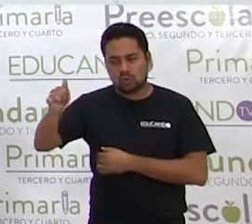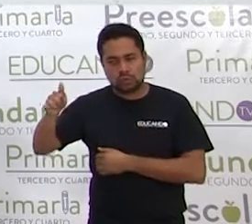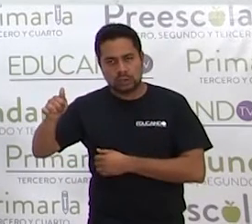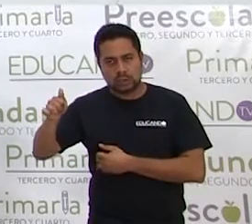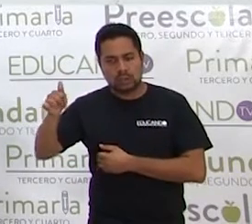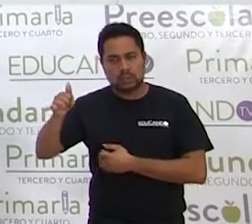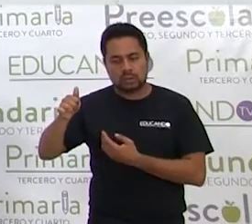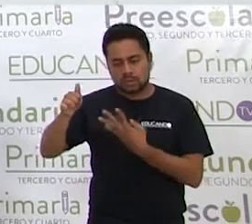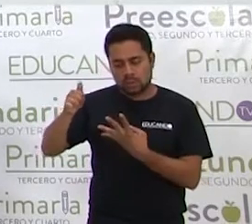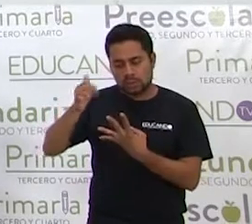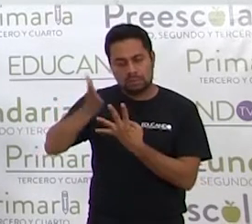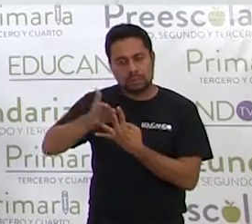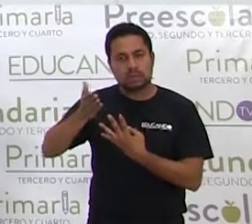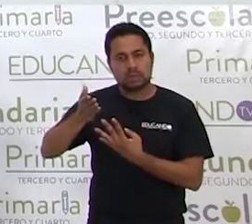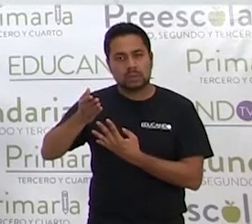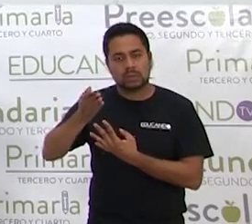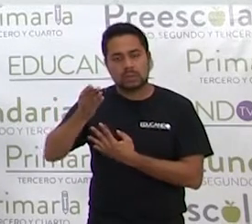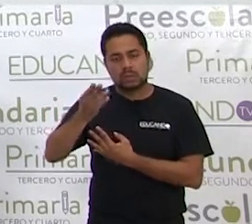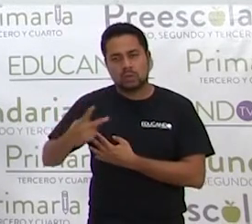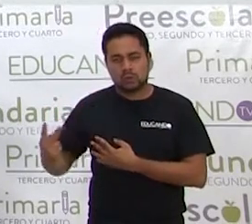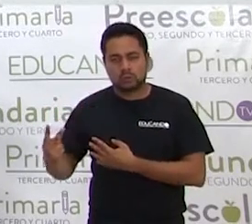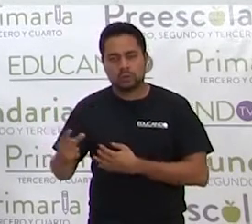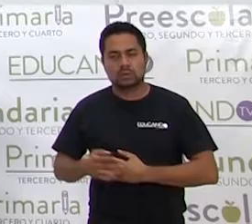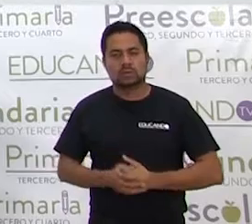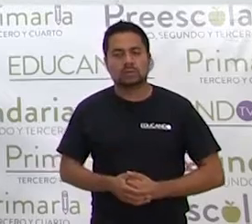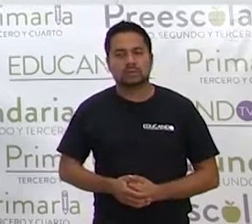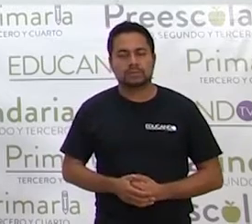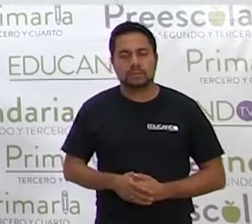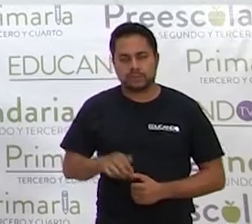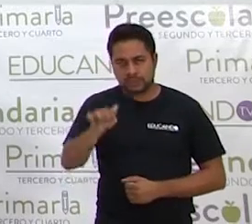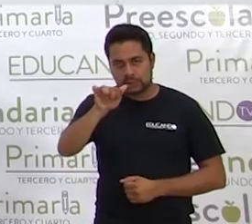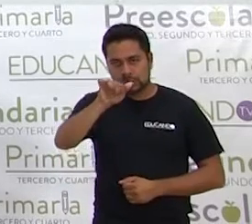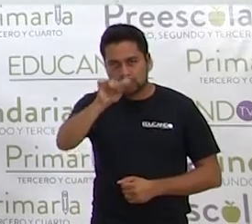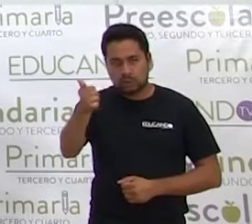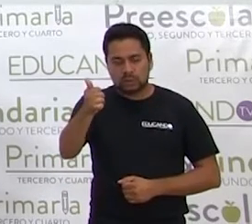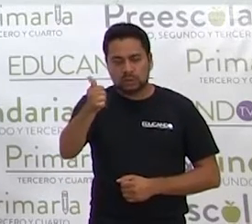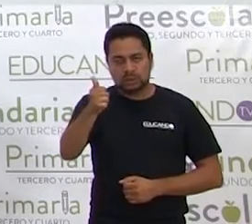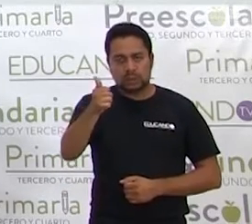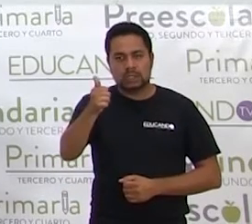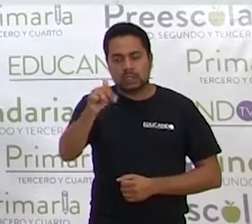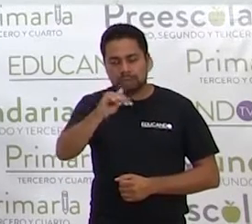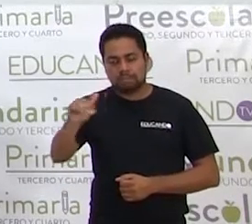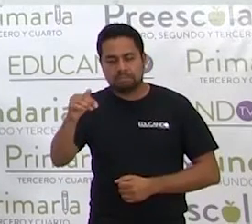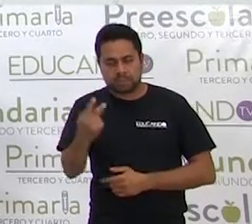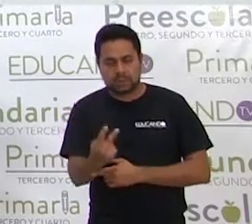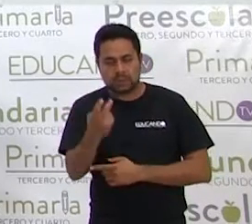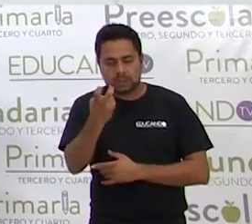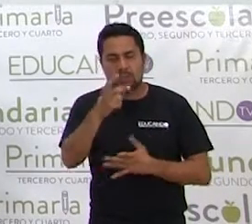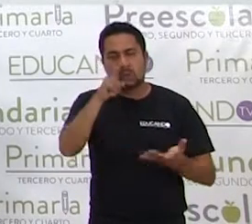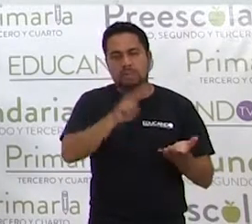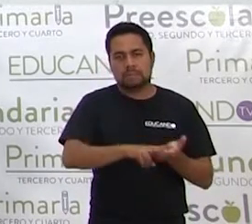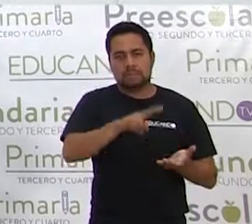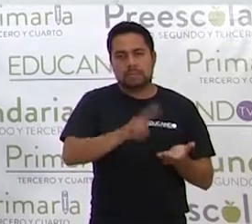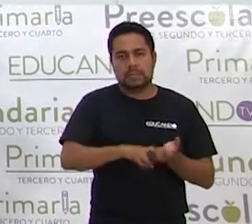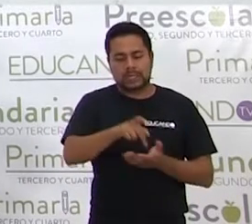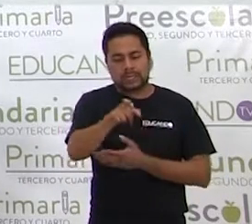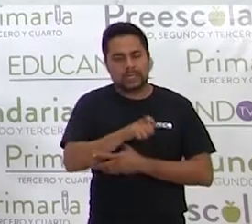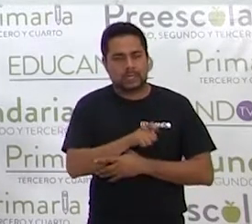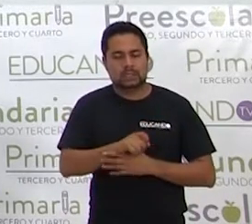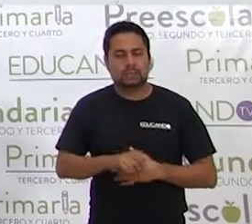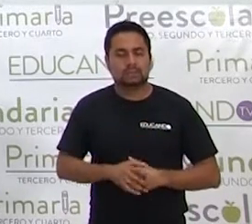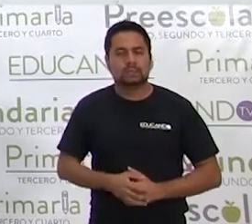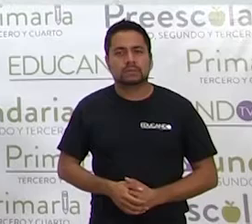cuánto en la mitad de 42 11 medios sí este es el valor de x